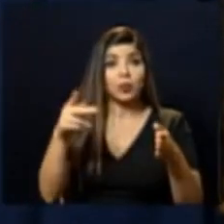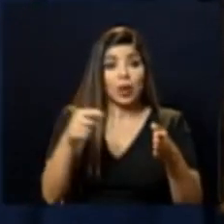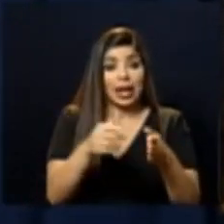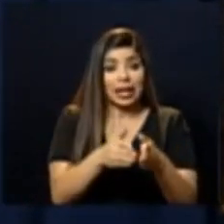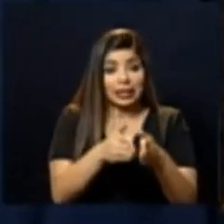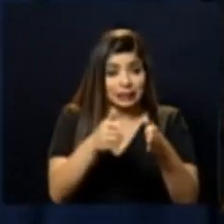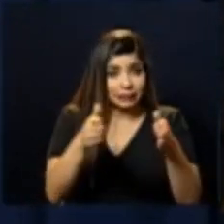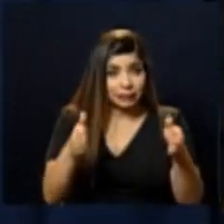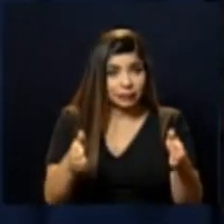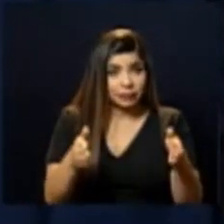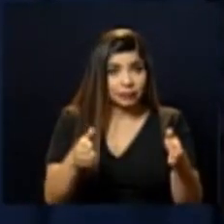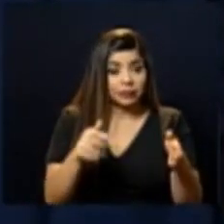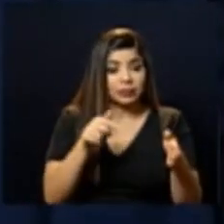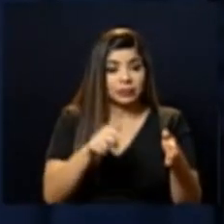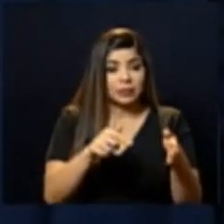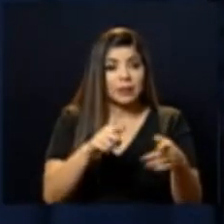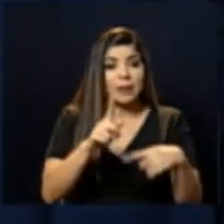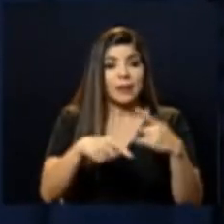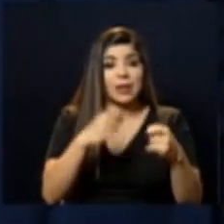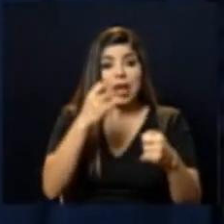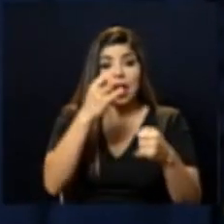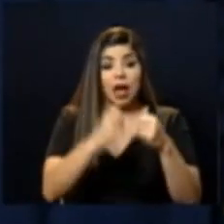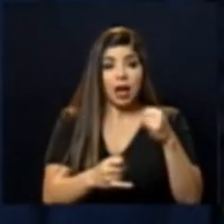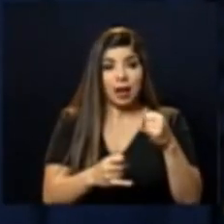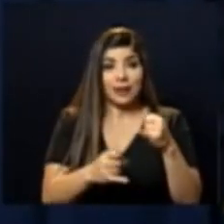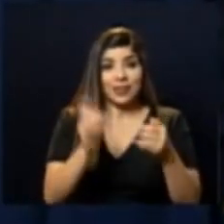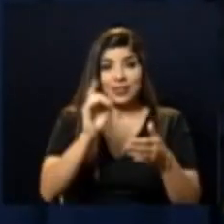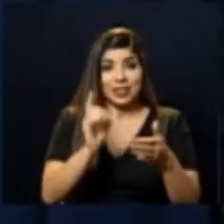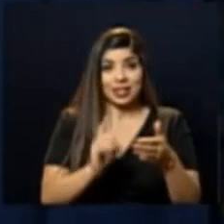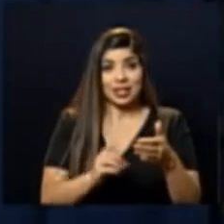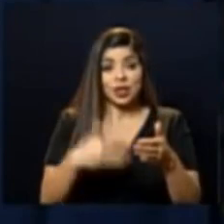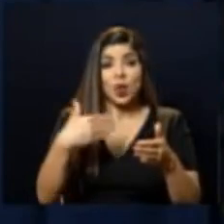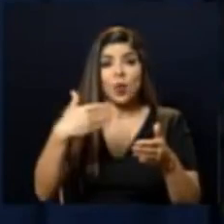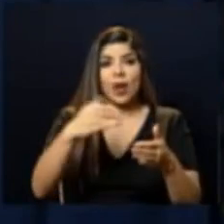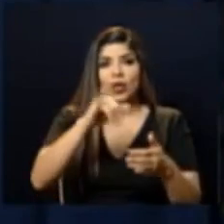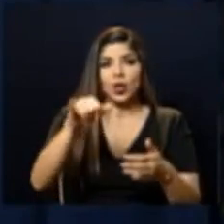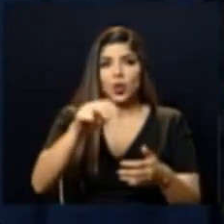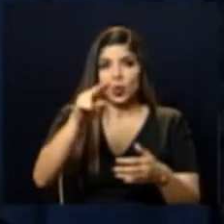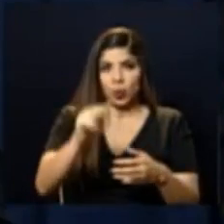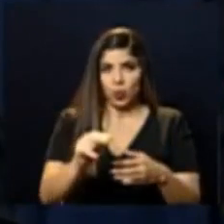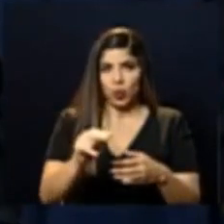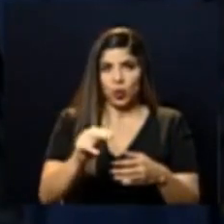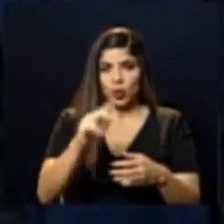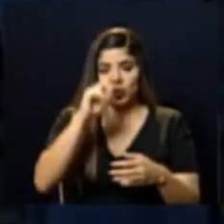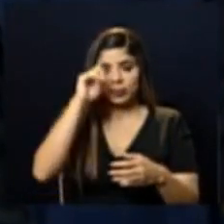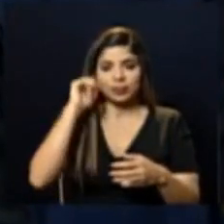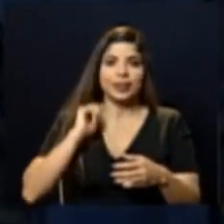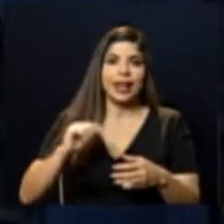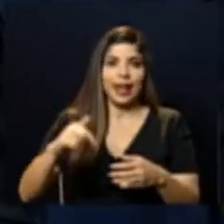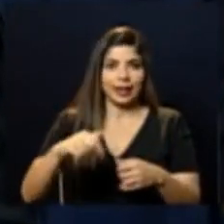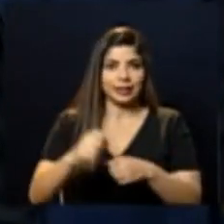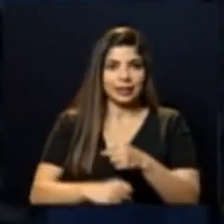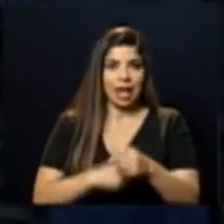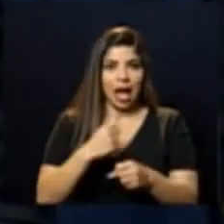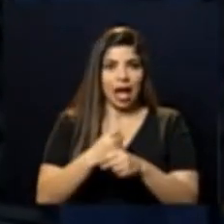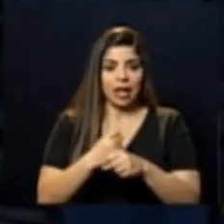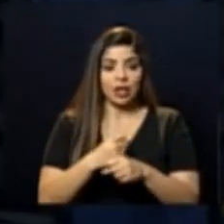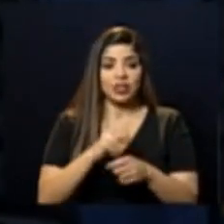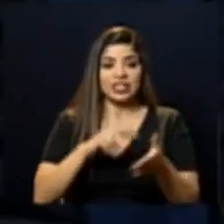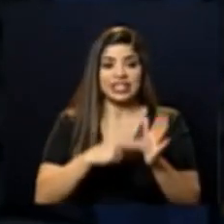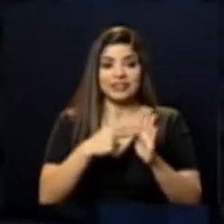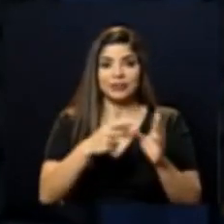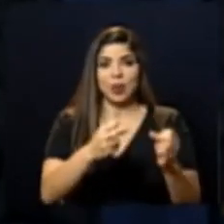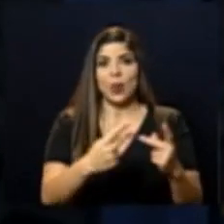Arenas habrá concluido su etapa de diseños para junio de este año, lo que